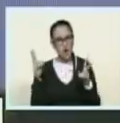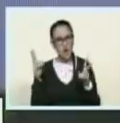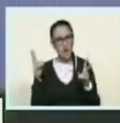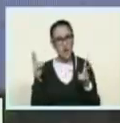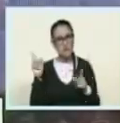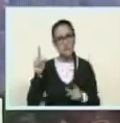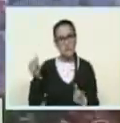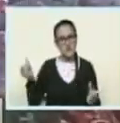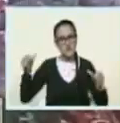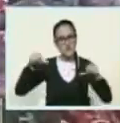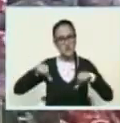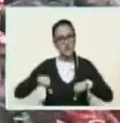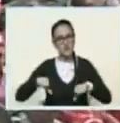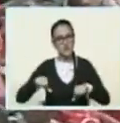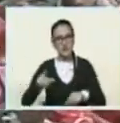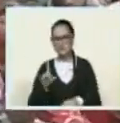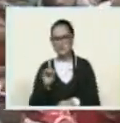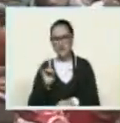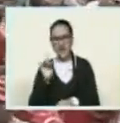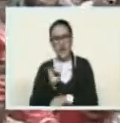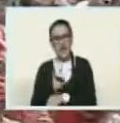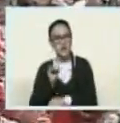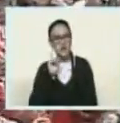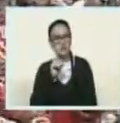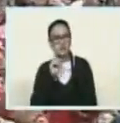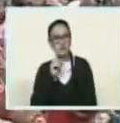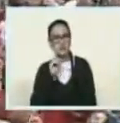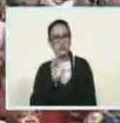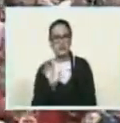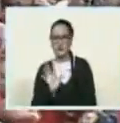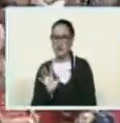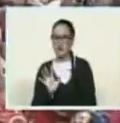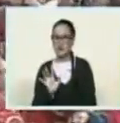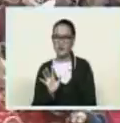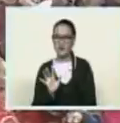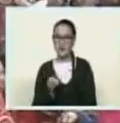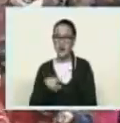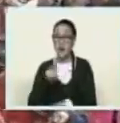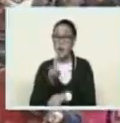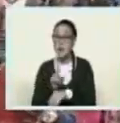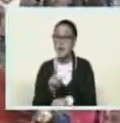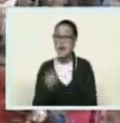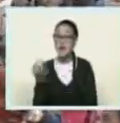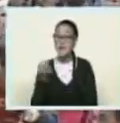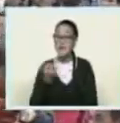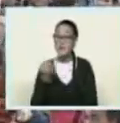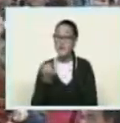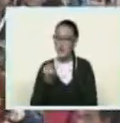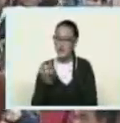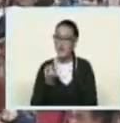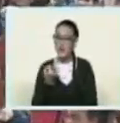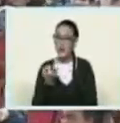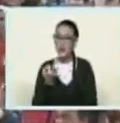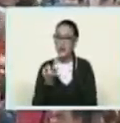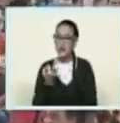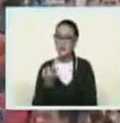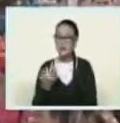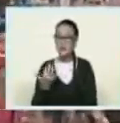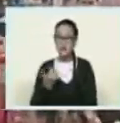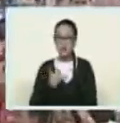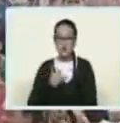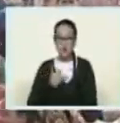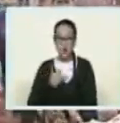derrotas son una farsa, son un engaño, son una mentira. Que la única verdad es la